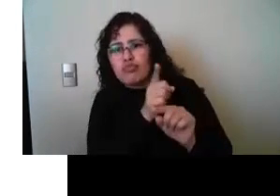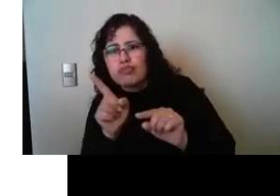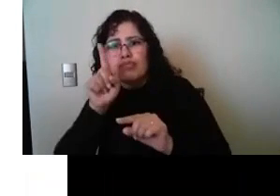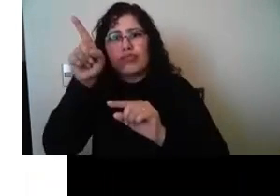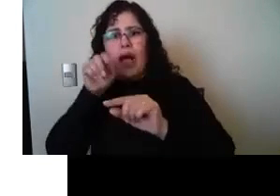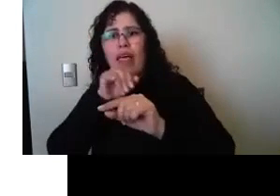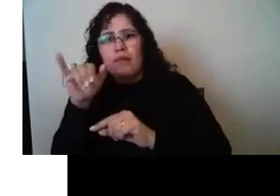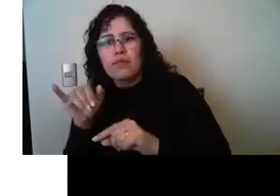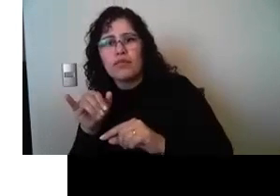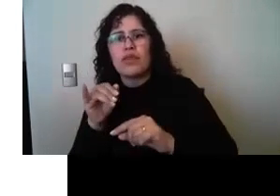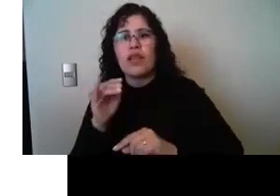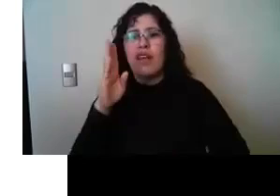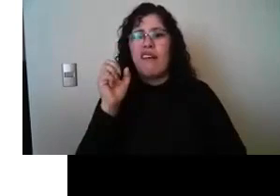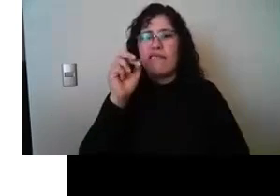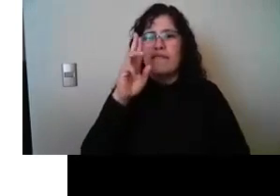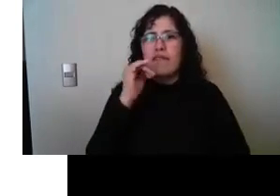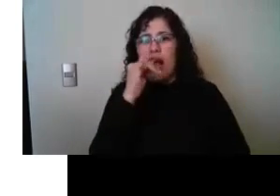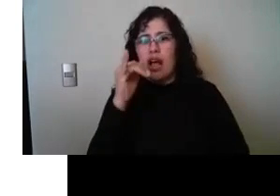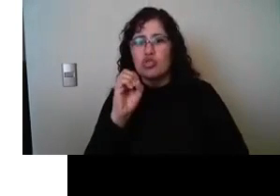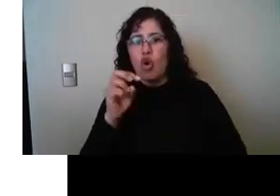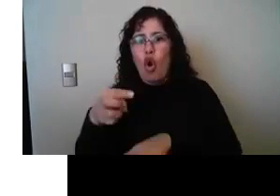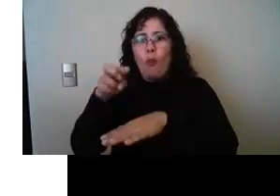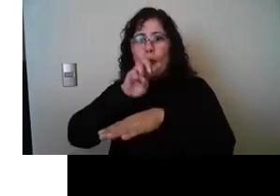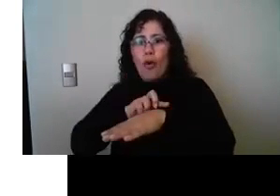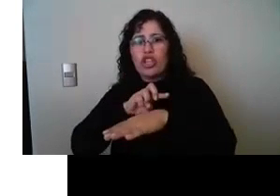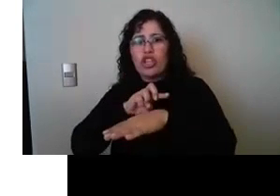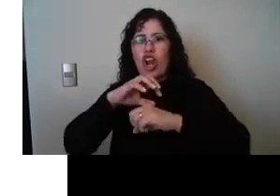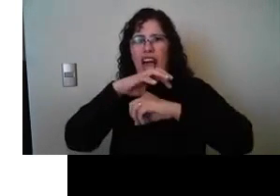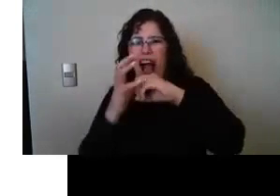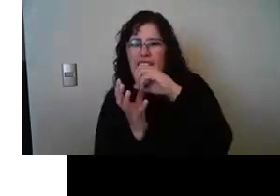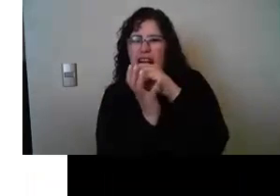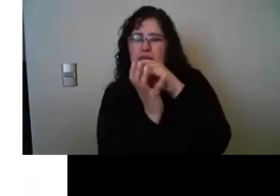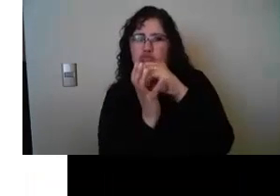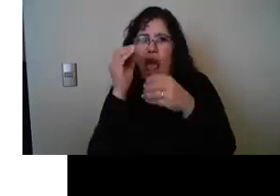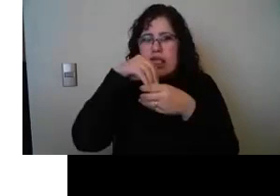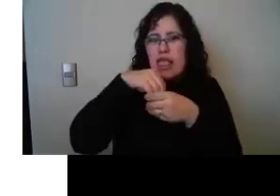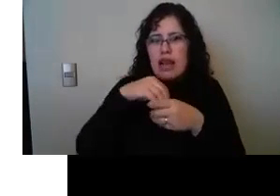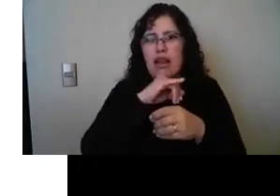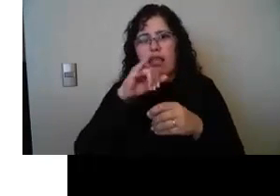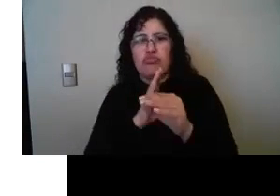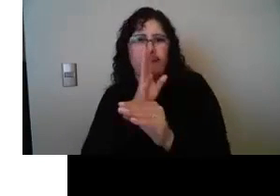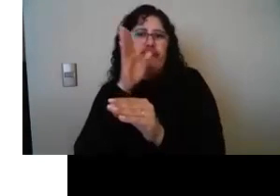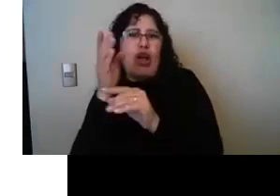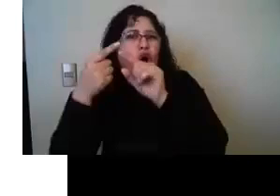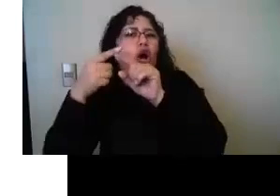estas fibras de todos los pares craneanos que estamos mencionando.